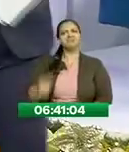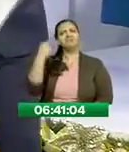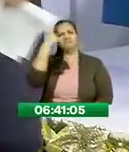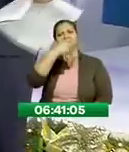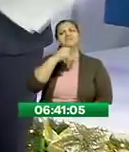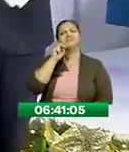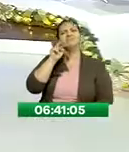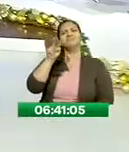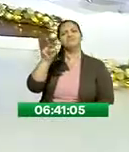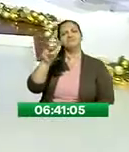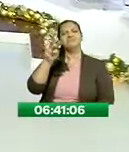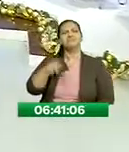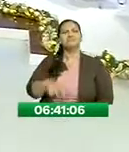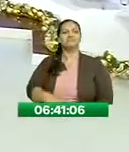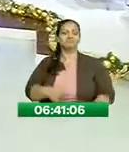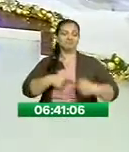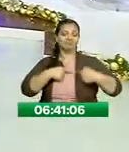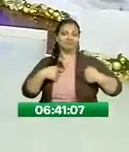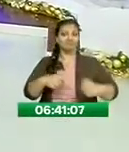Como